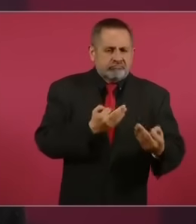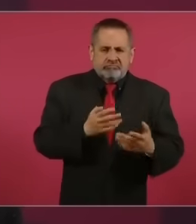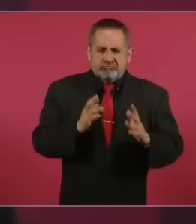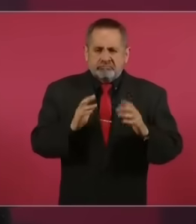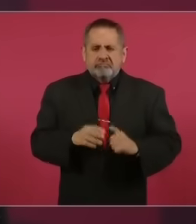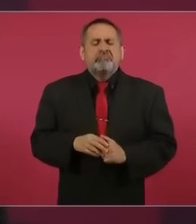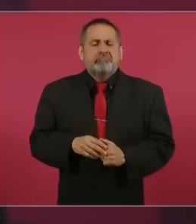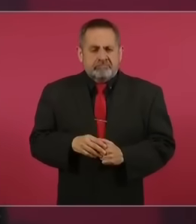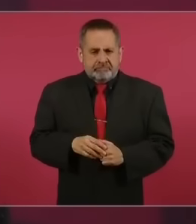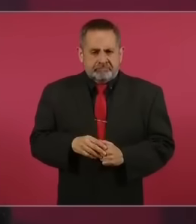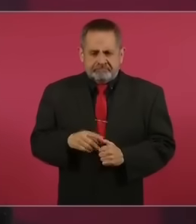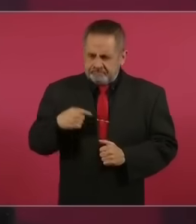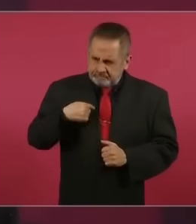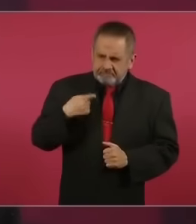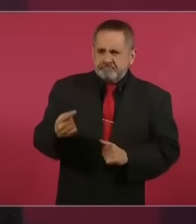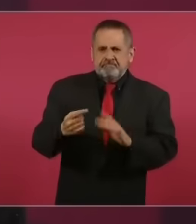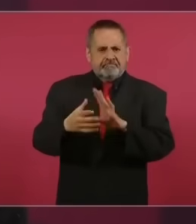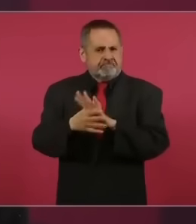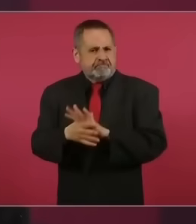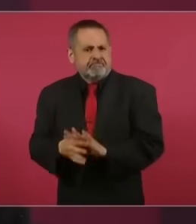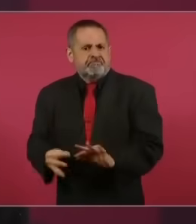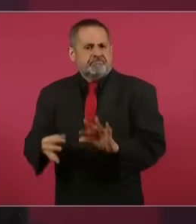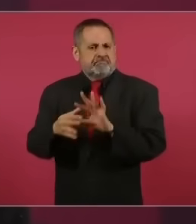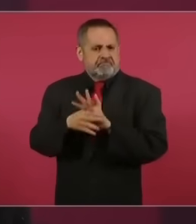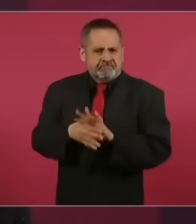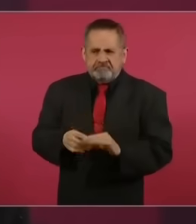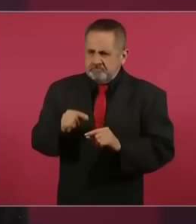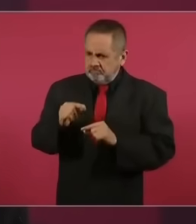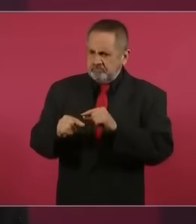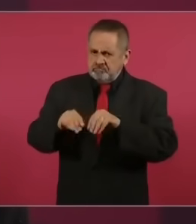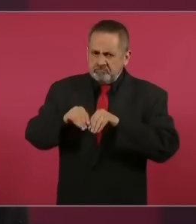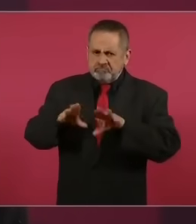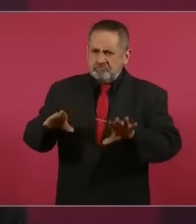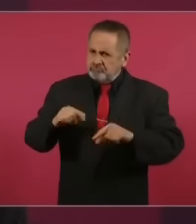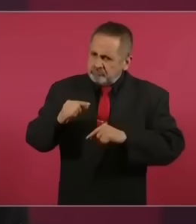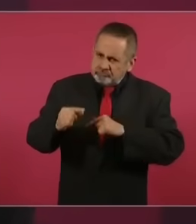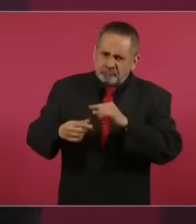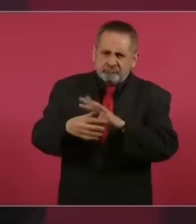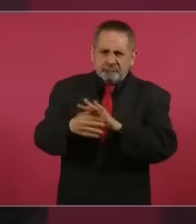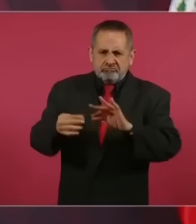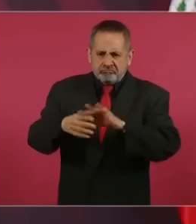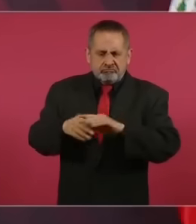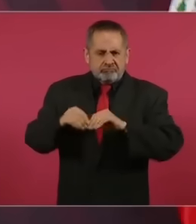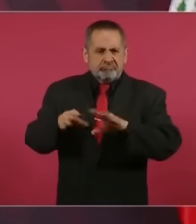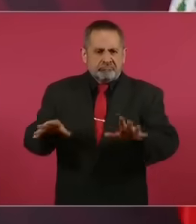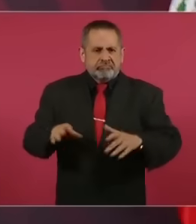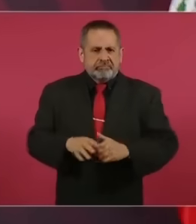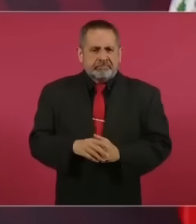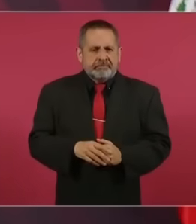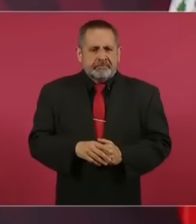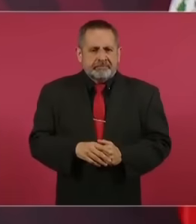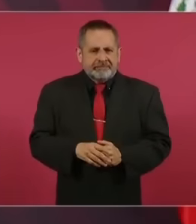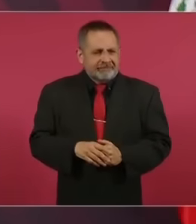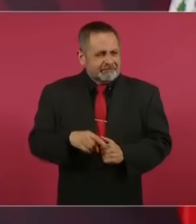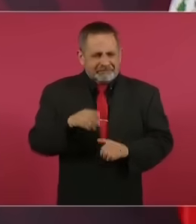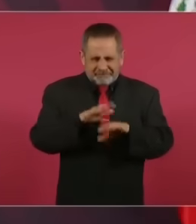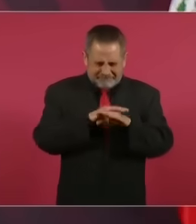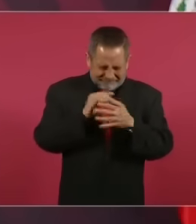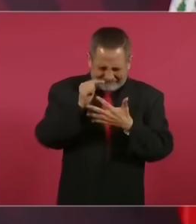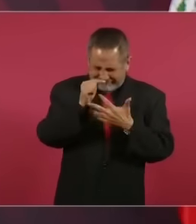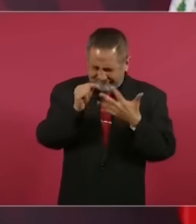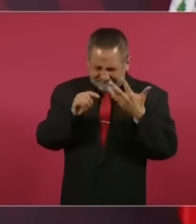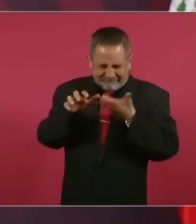Y les vamos a ir explicando poco a poco, porque es una maraña